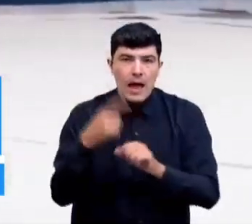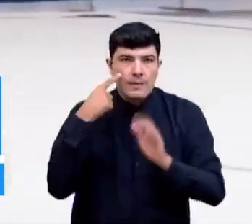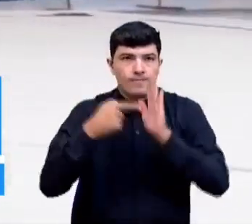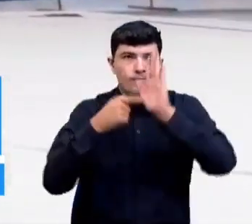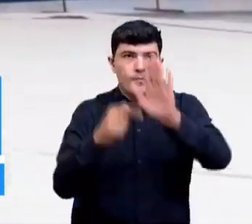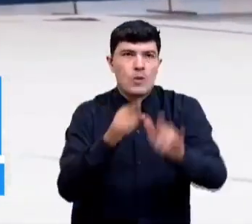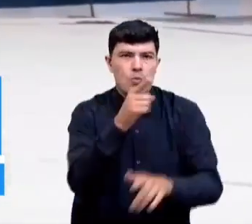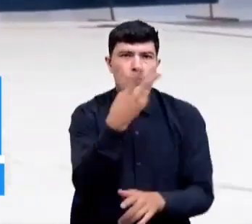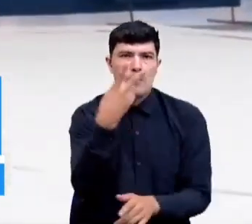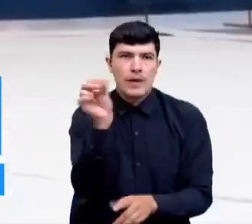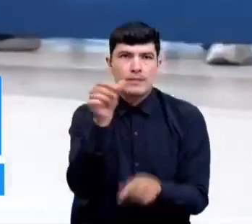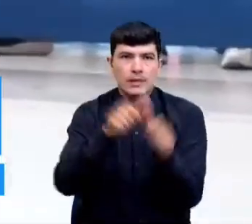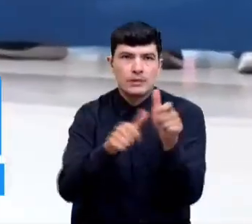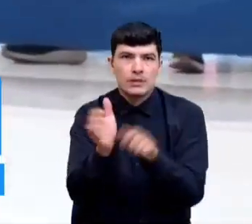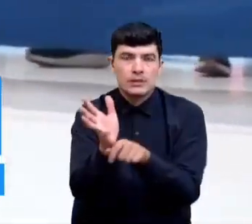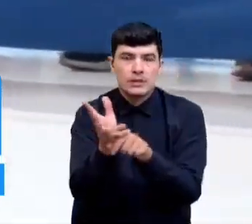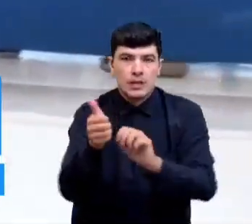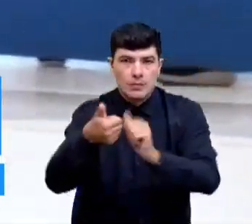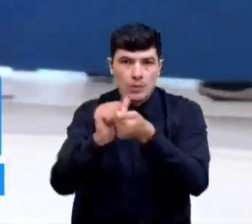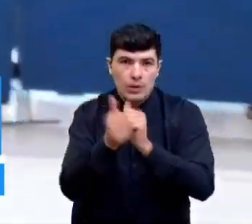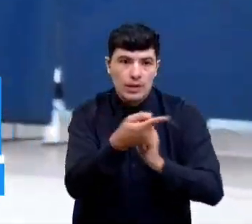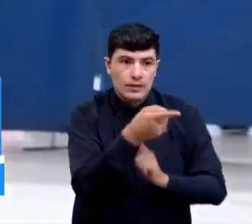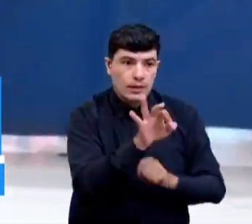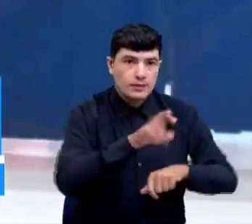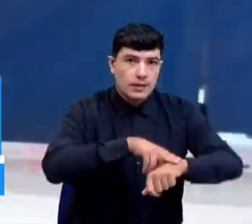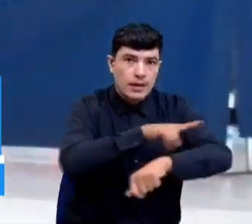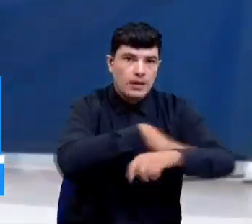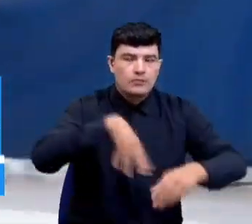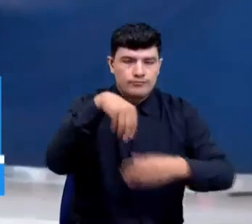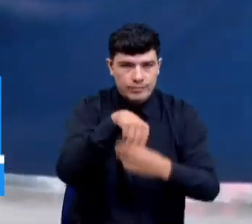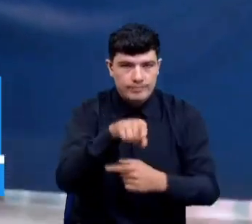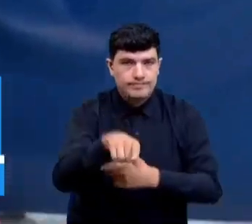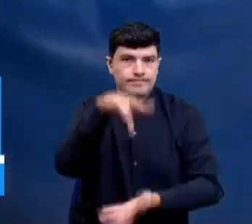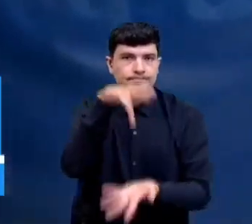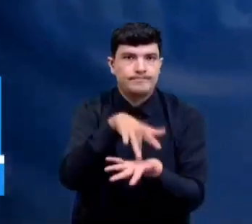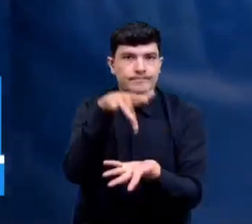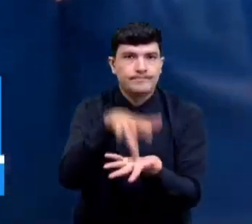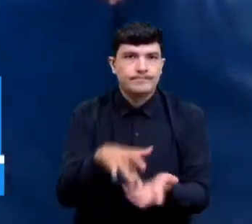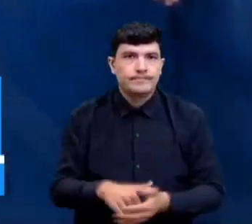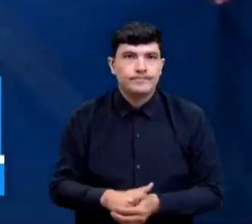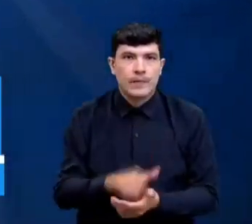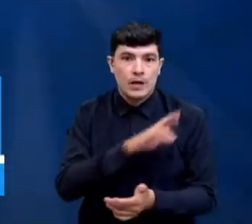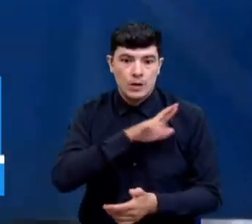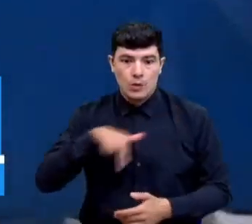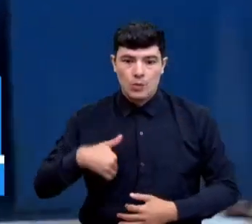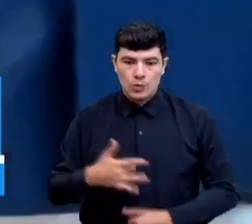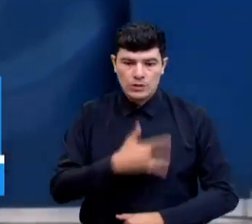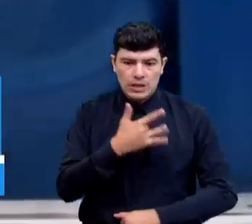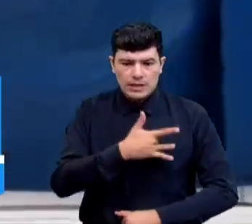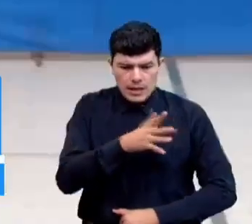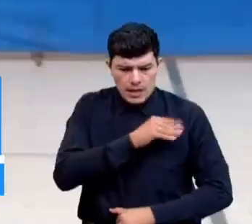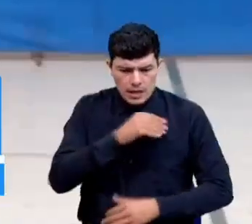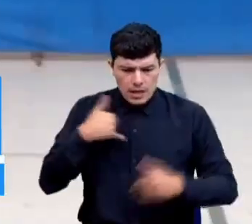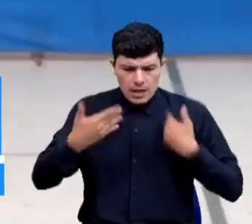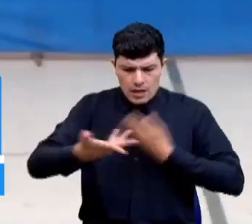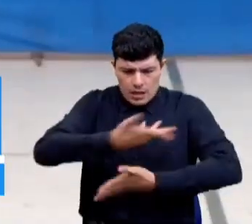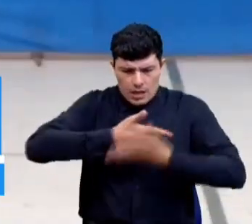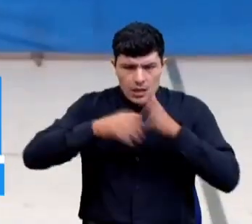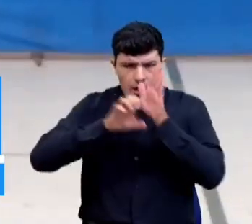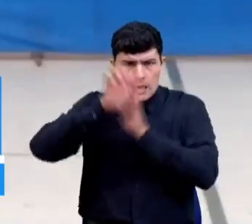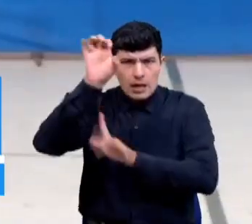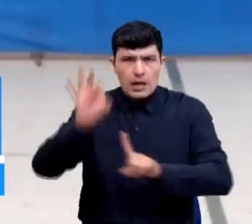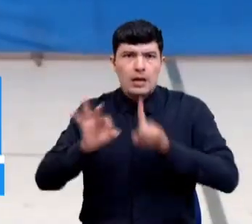de 120 deportistas de 13 delegaciones participaron en el evento. Sí, nos sentimos muy complacidos porque fue un éxito